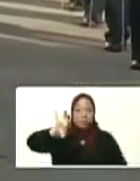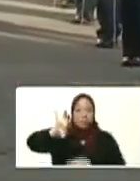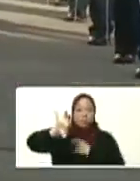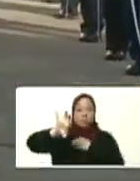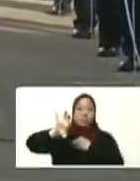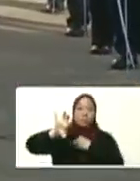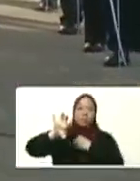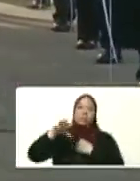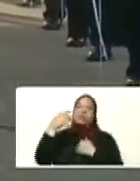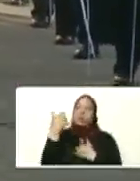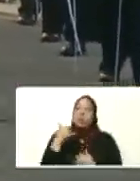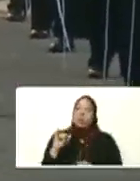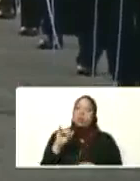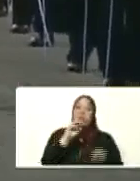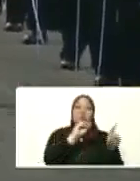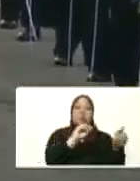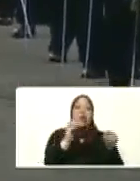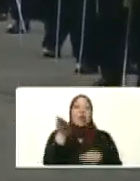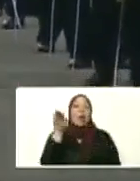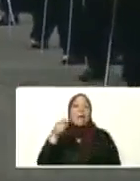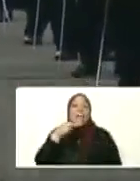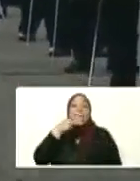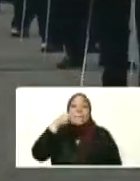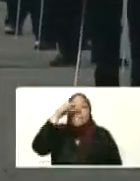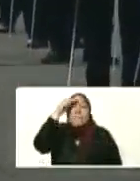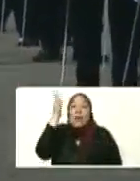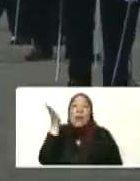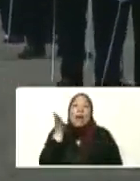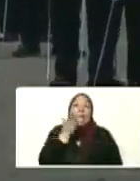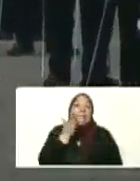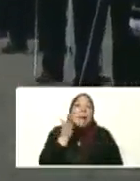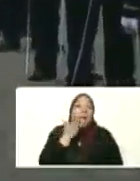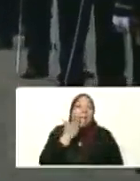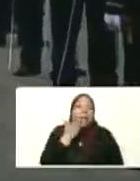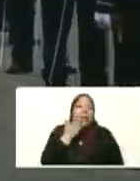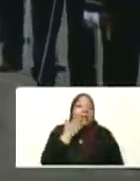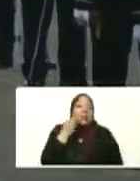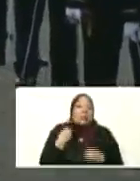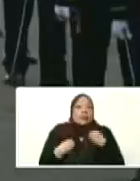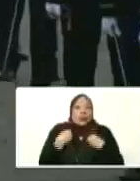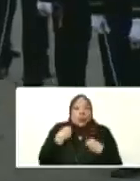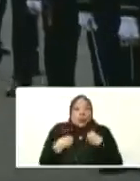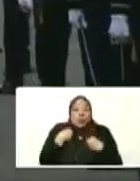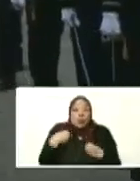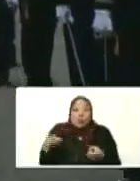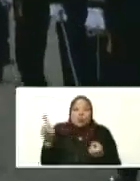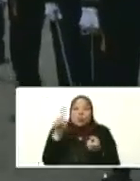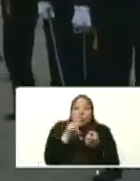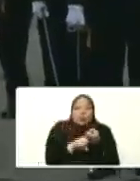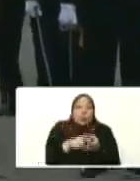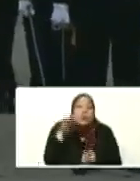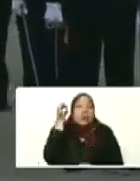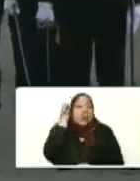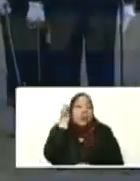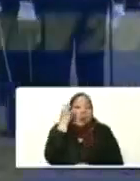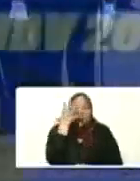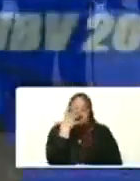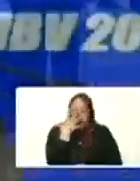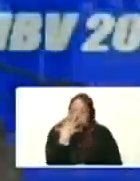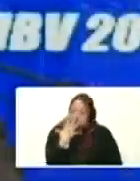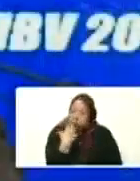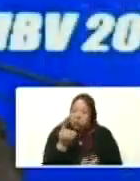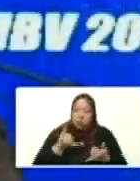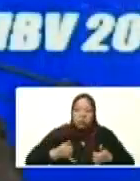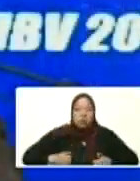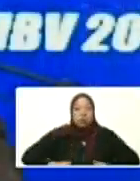entrega queda el llanto de la madre, la angustia de la esposa, la tristeza de los hijos y el